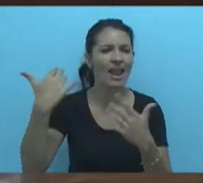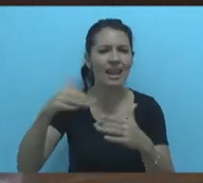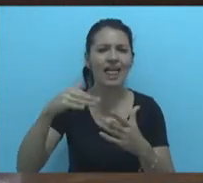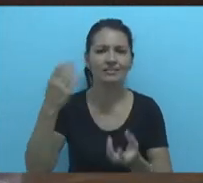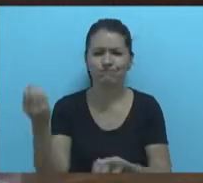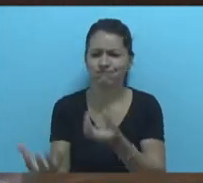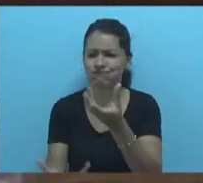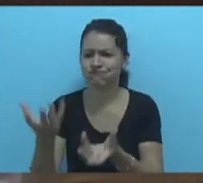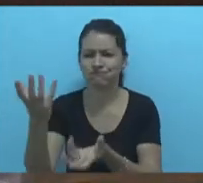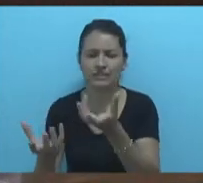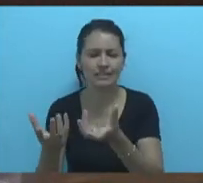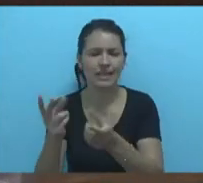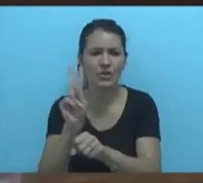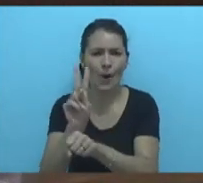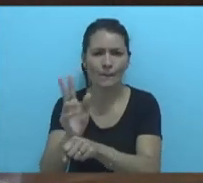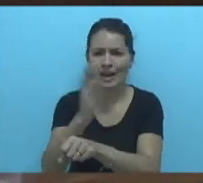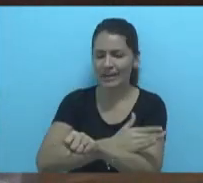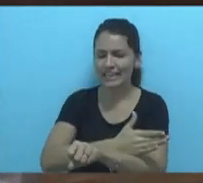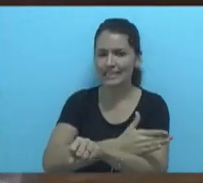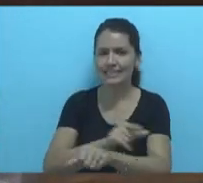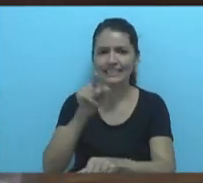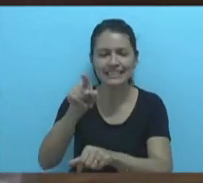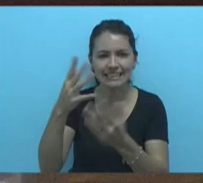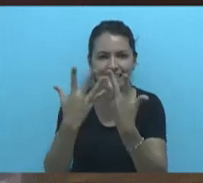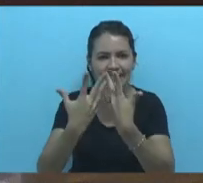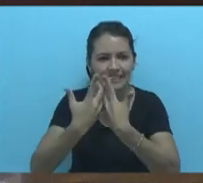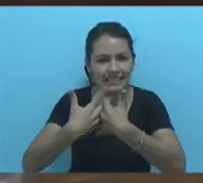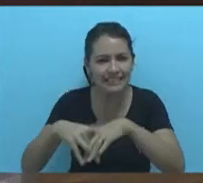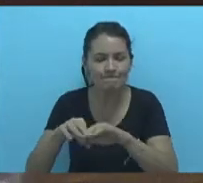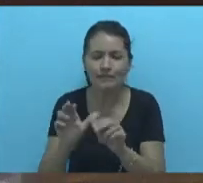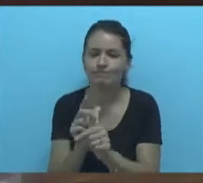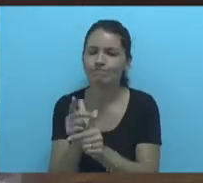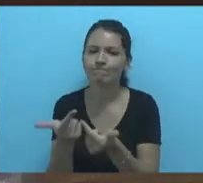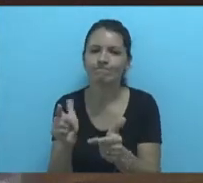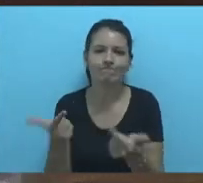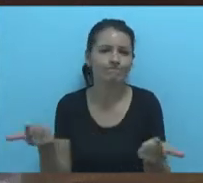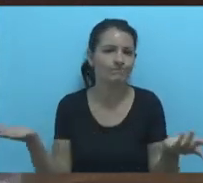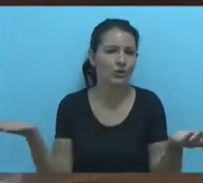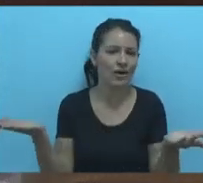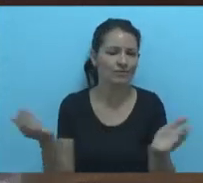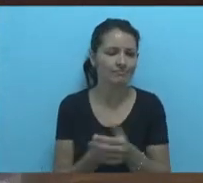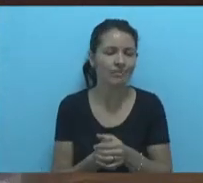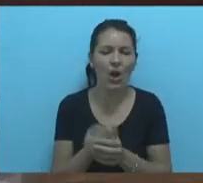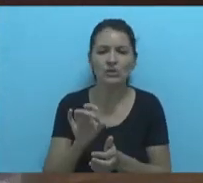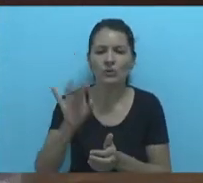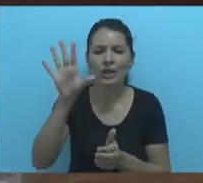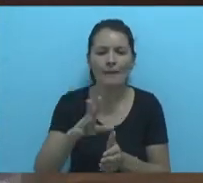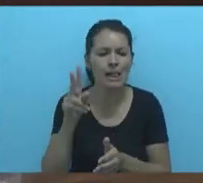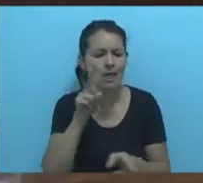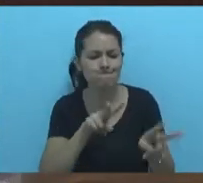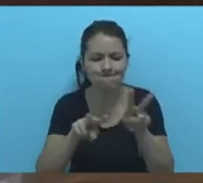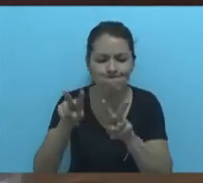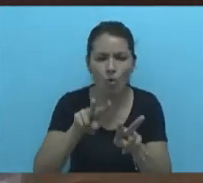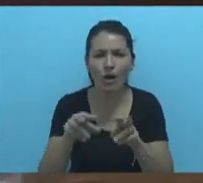Argentina de Prevención de Incendios. Están usando FIRM de la NASA para detectar los